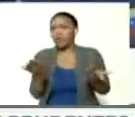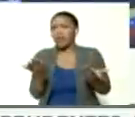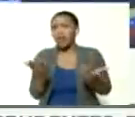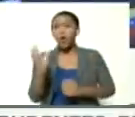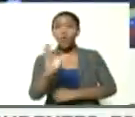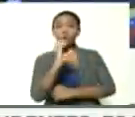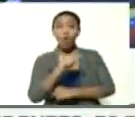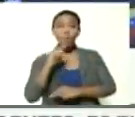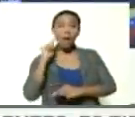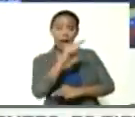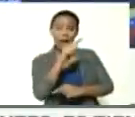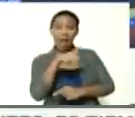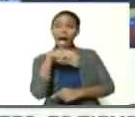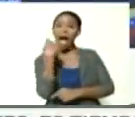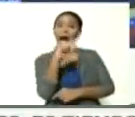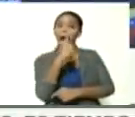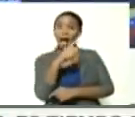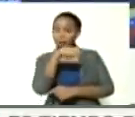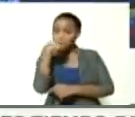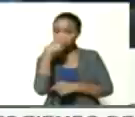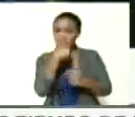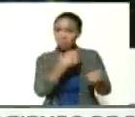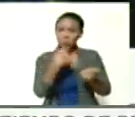Colombia es un narcoestado y nadie lo puede negar.